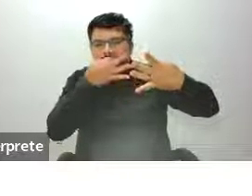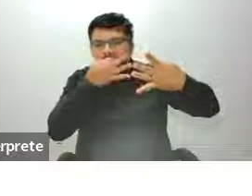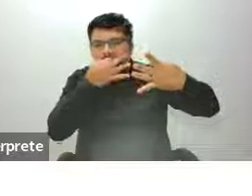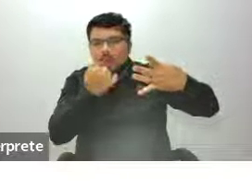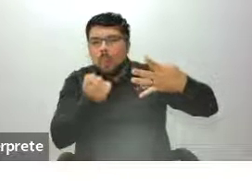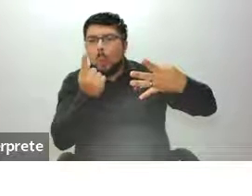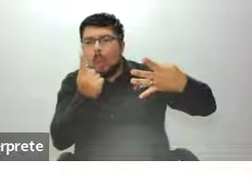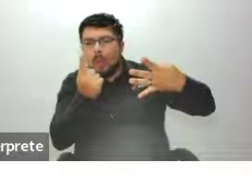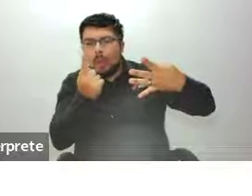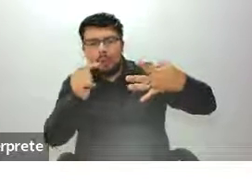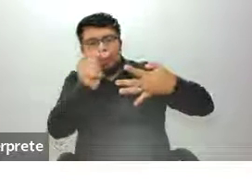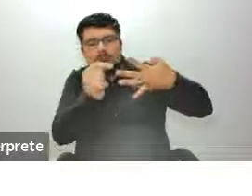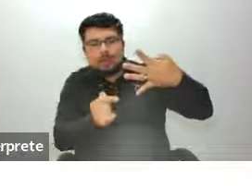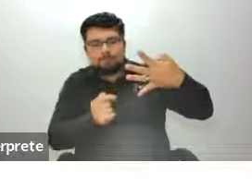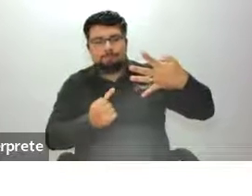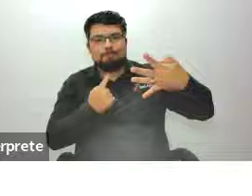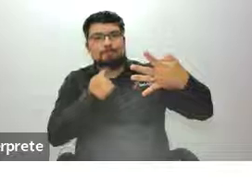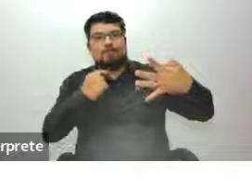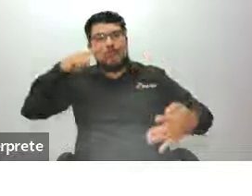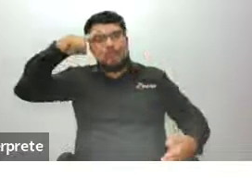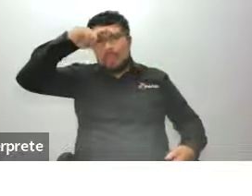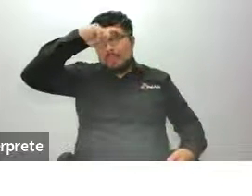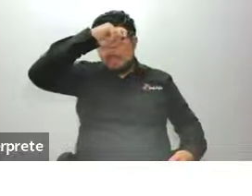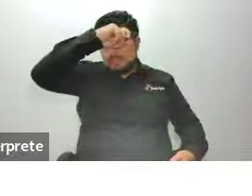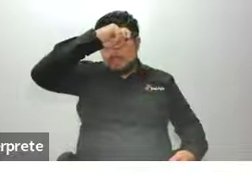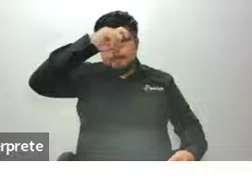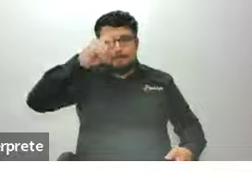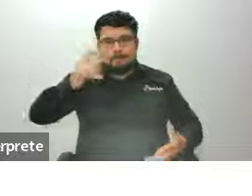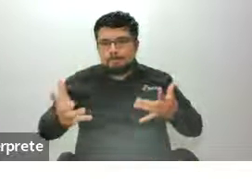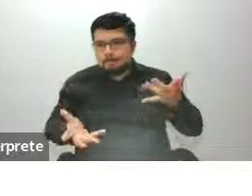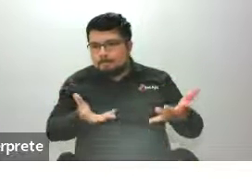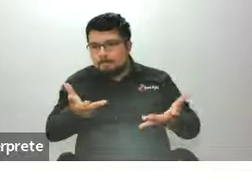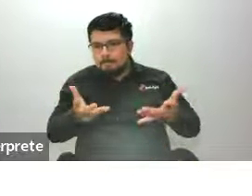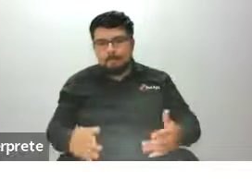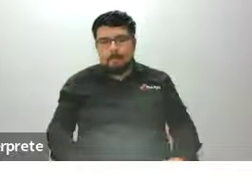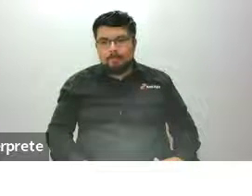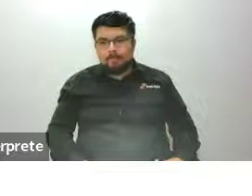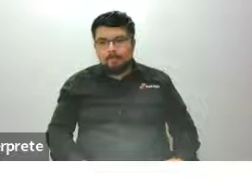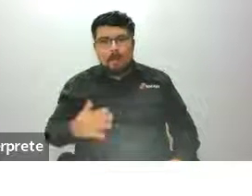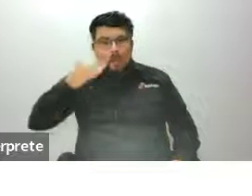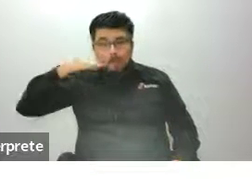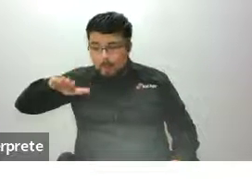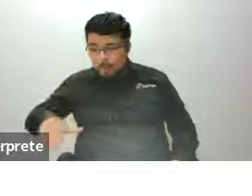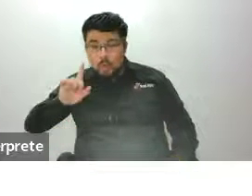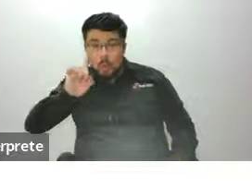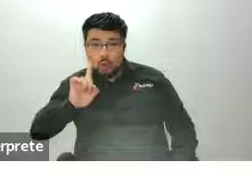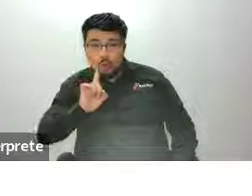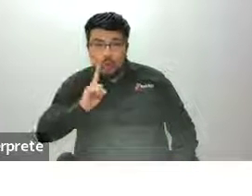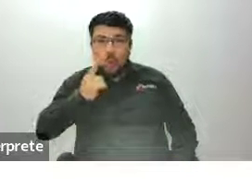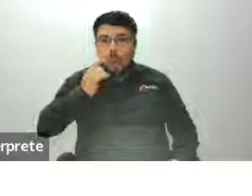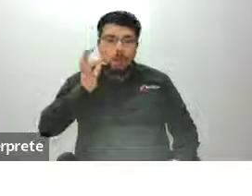¿Dónde podríamos centrar los lugares, los aspectos más difíciles de un niño y una niña